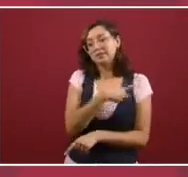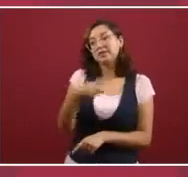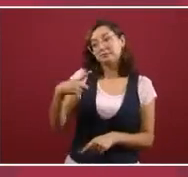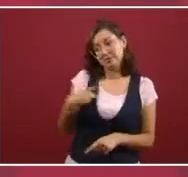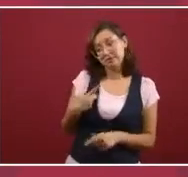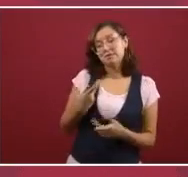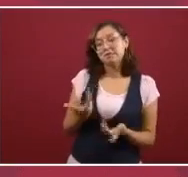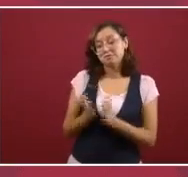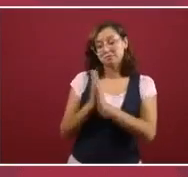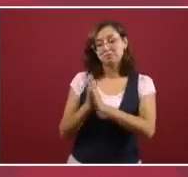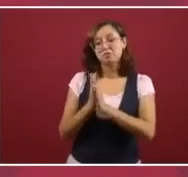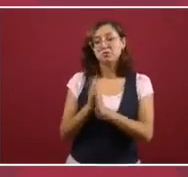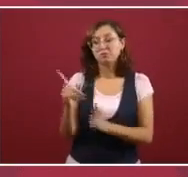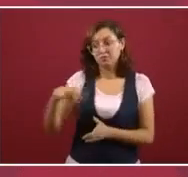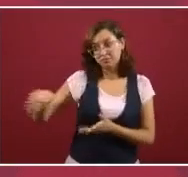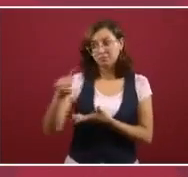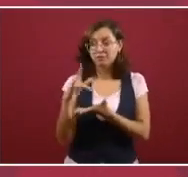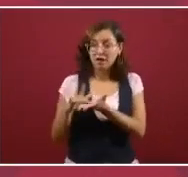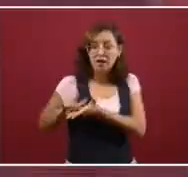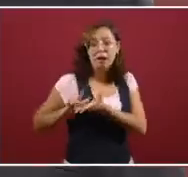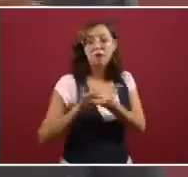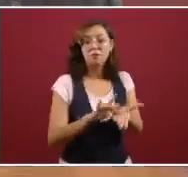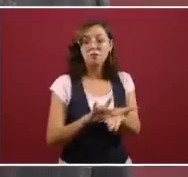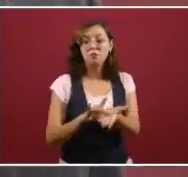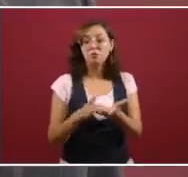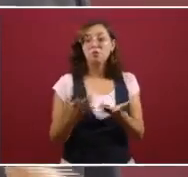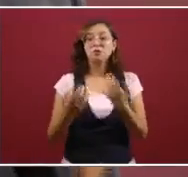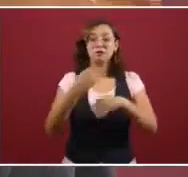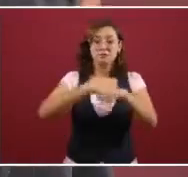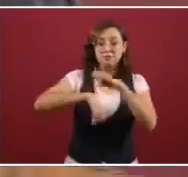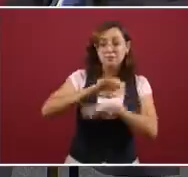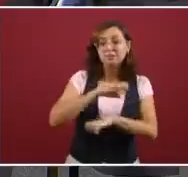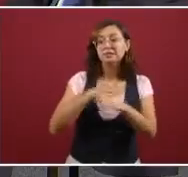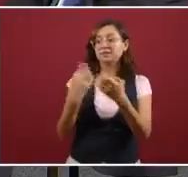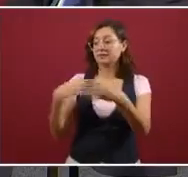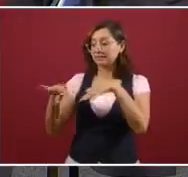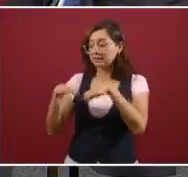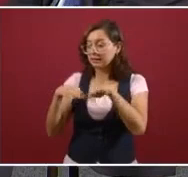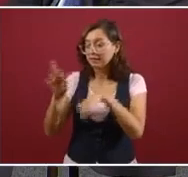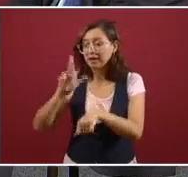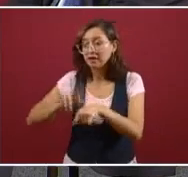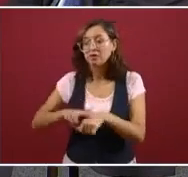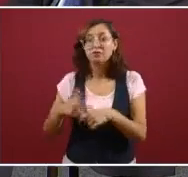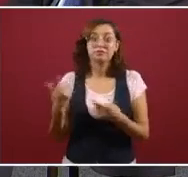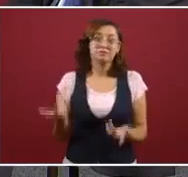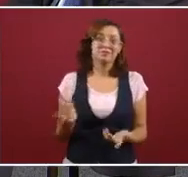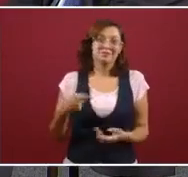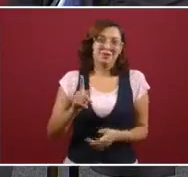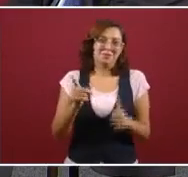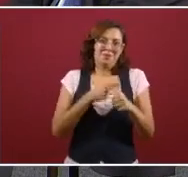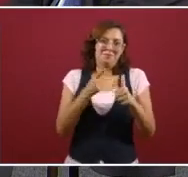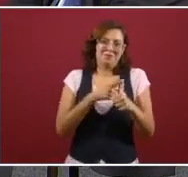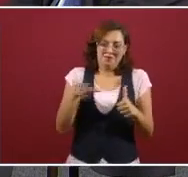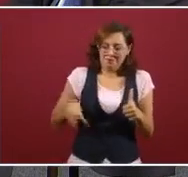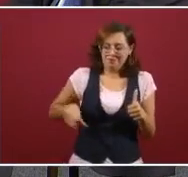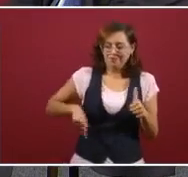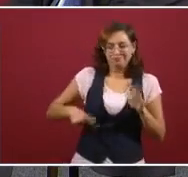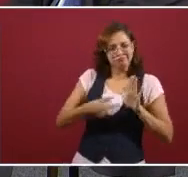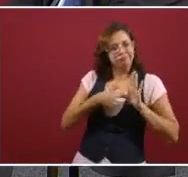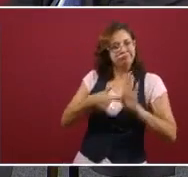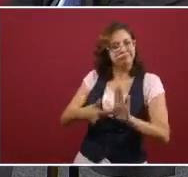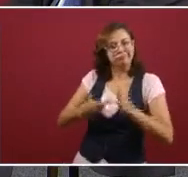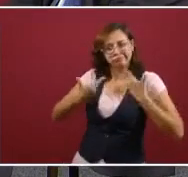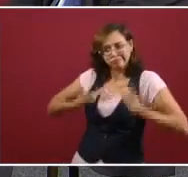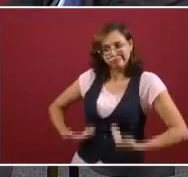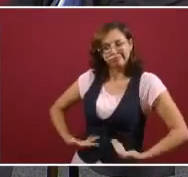necesitamos el apoyo del sector empresarial, de los mismos trabajadores, pero dando el ejemplo.